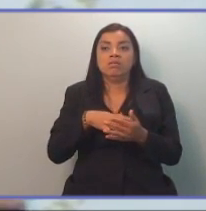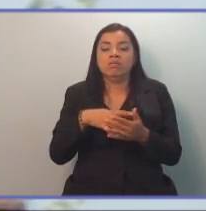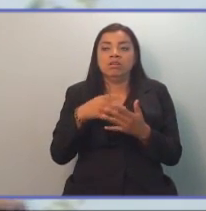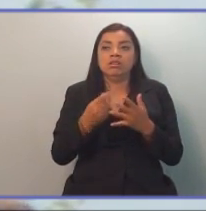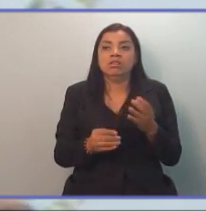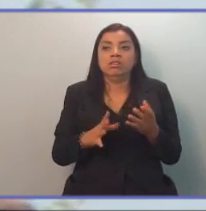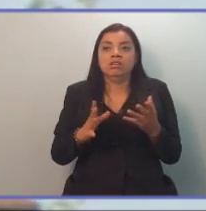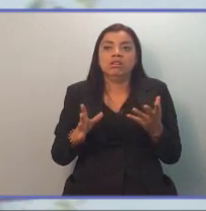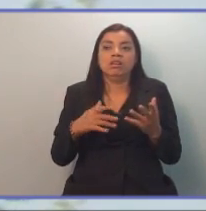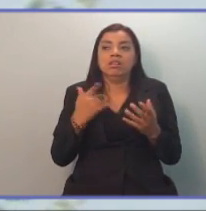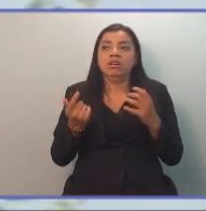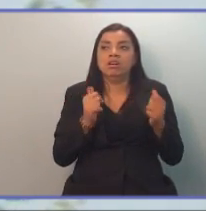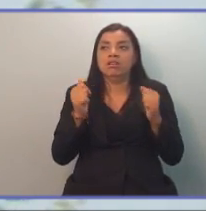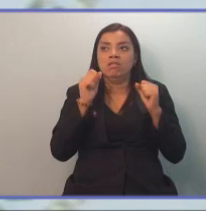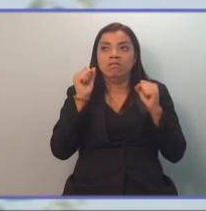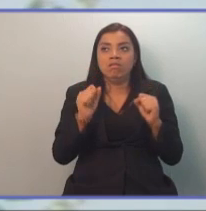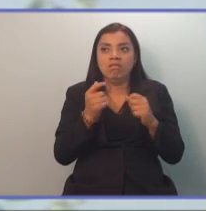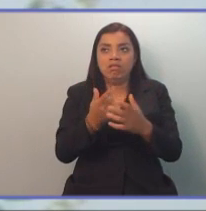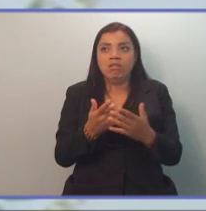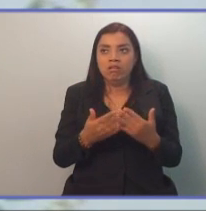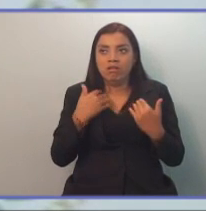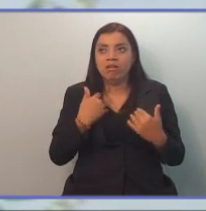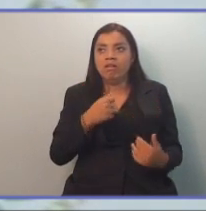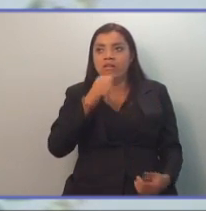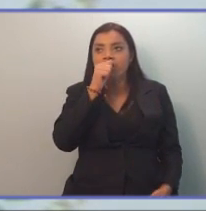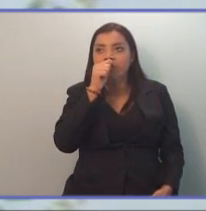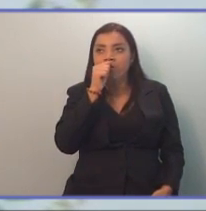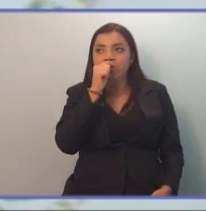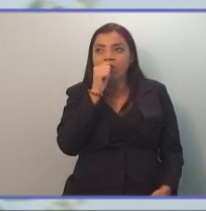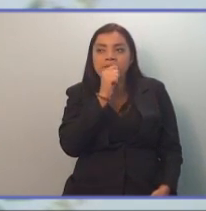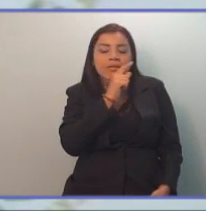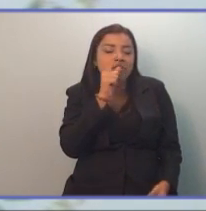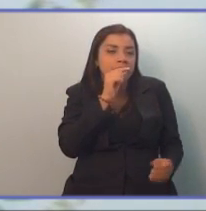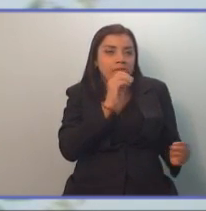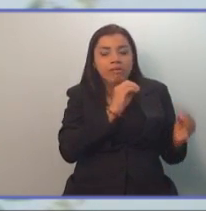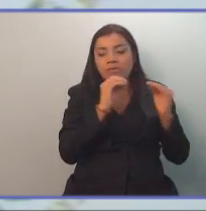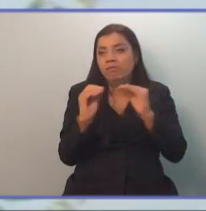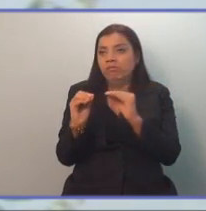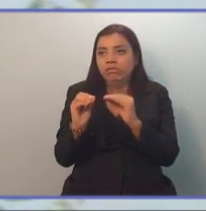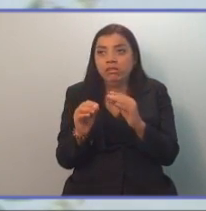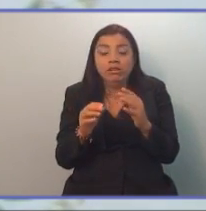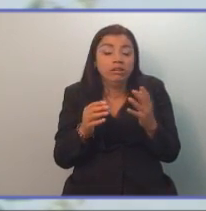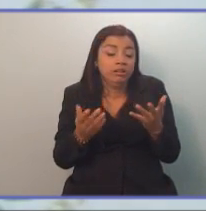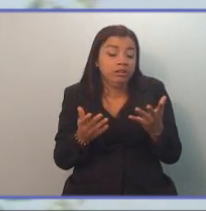voy a hablar de un caso de derecho privado, de no poder ejecutar la sentencia.